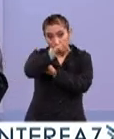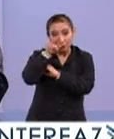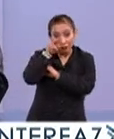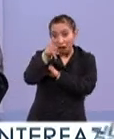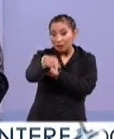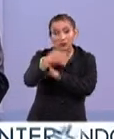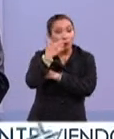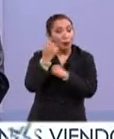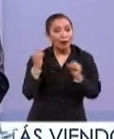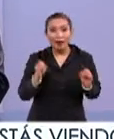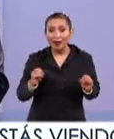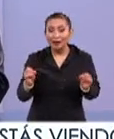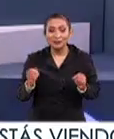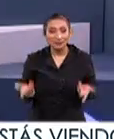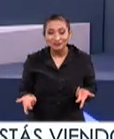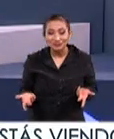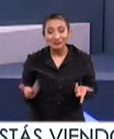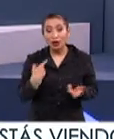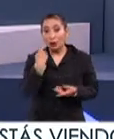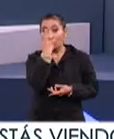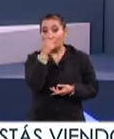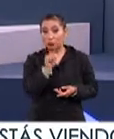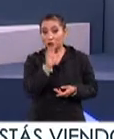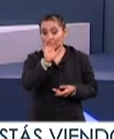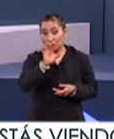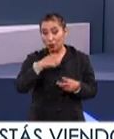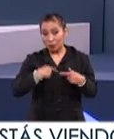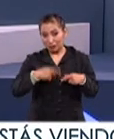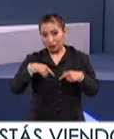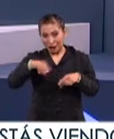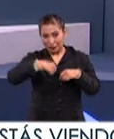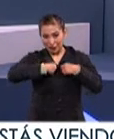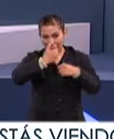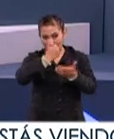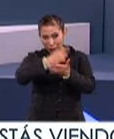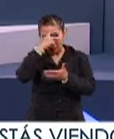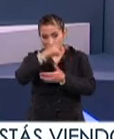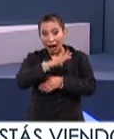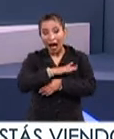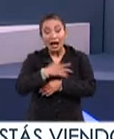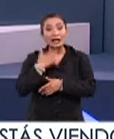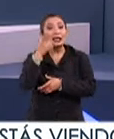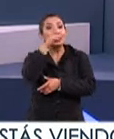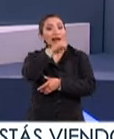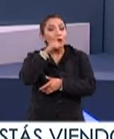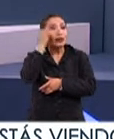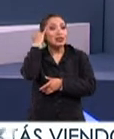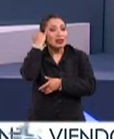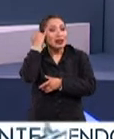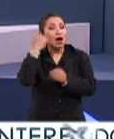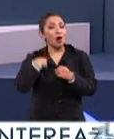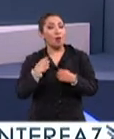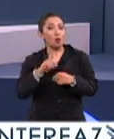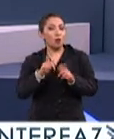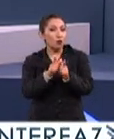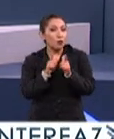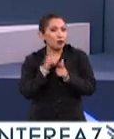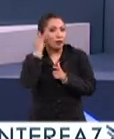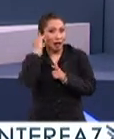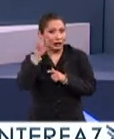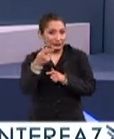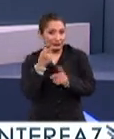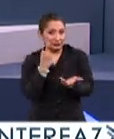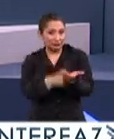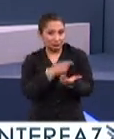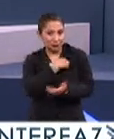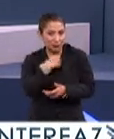marcado, a pesar de que el 1.5% de la población en la Ciudad de México habla alguna lengua indígena. Sí, es interesante.